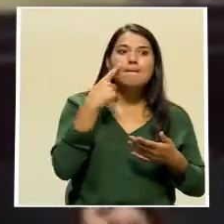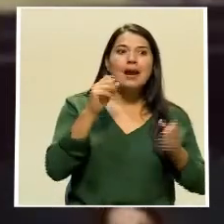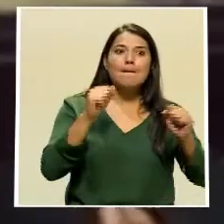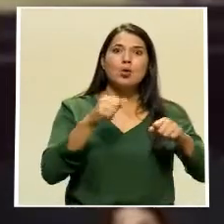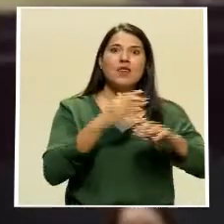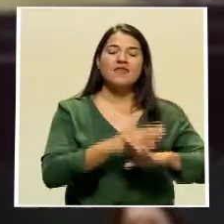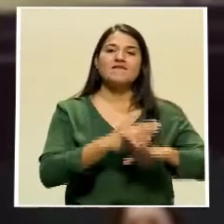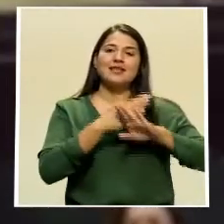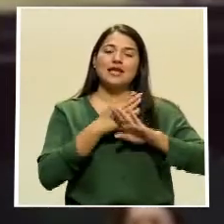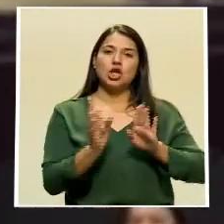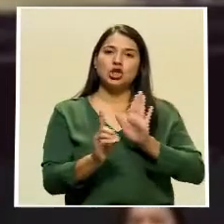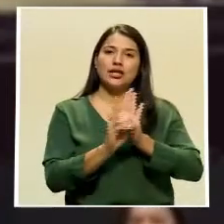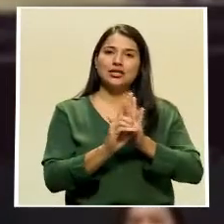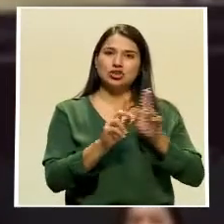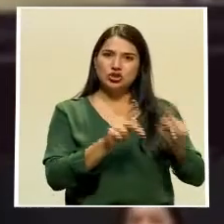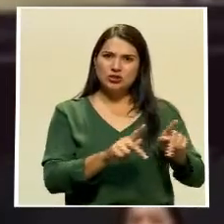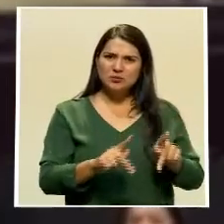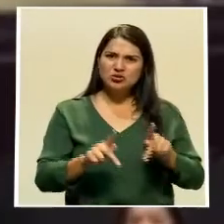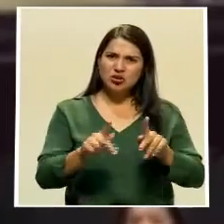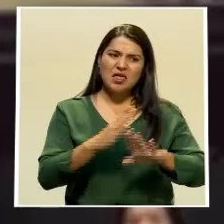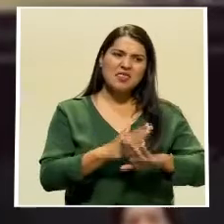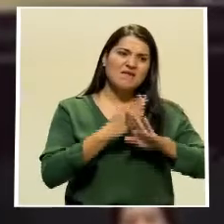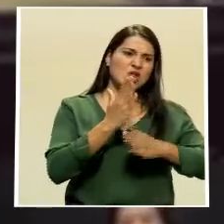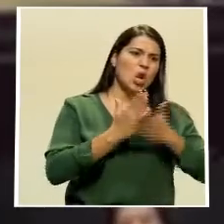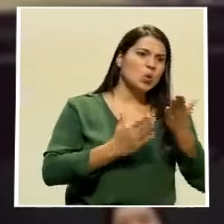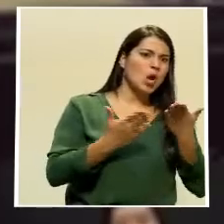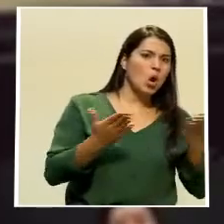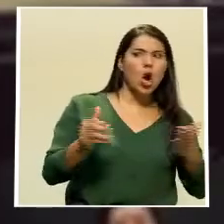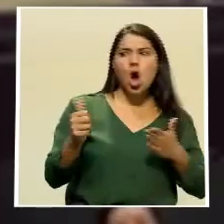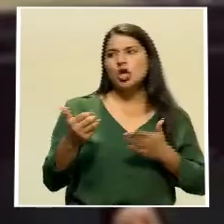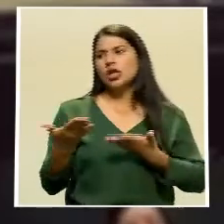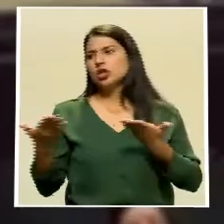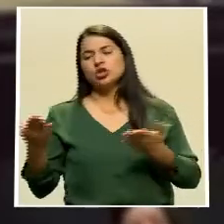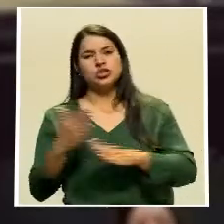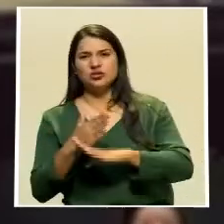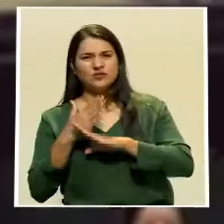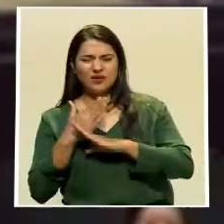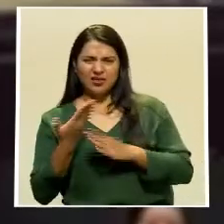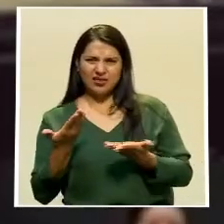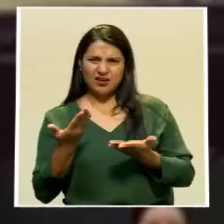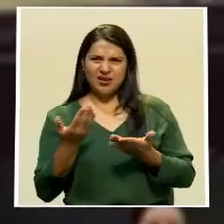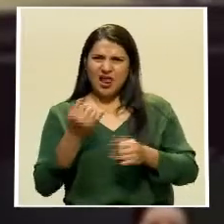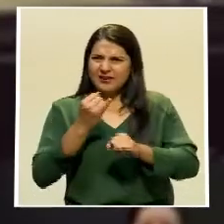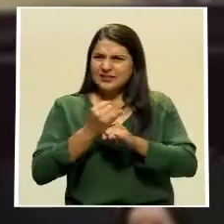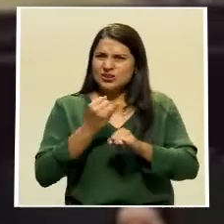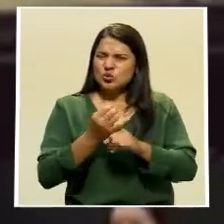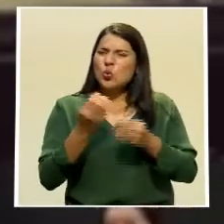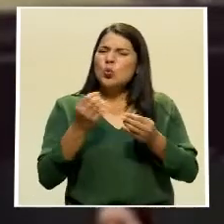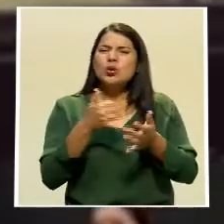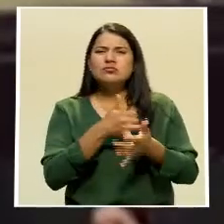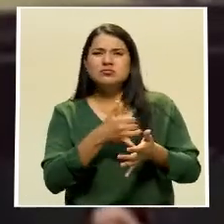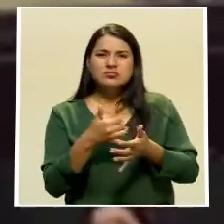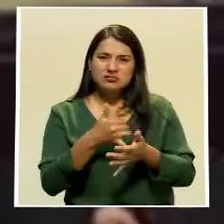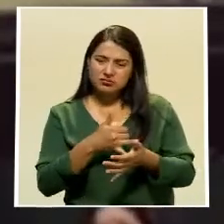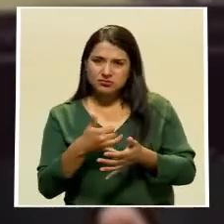ciudadanía, se defienden algunas cosas, otras no, un debilitamiento institucional de la defensoría